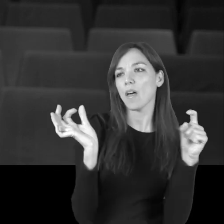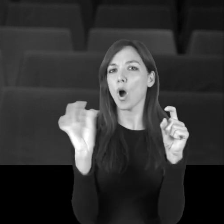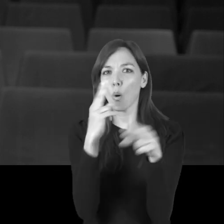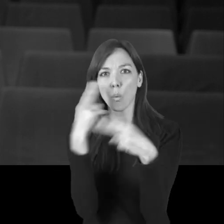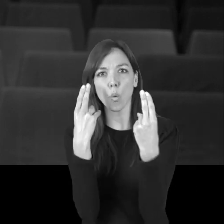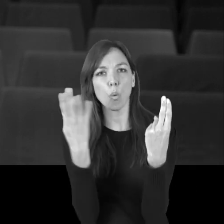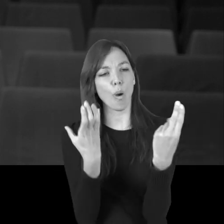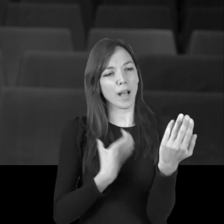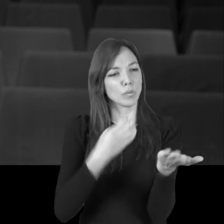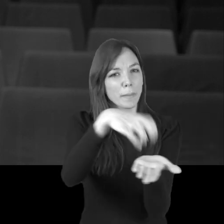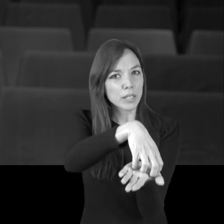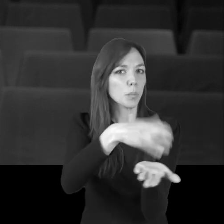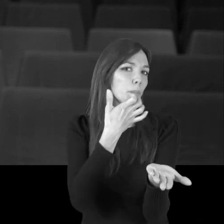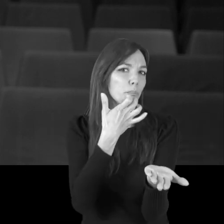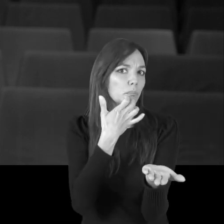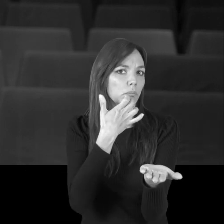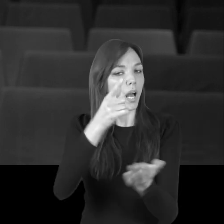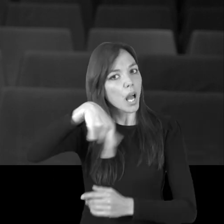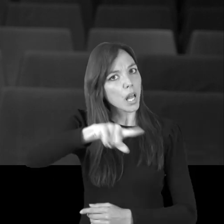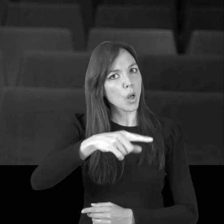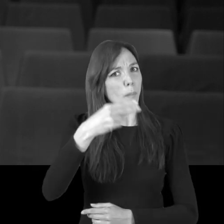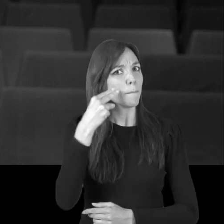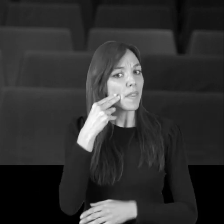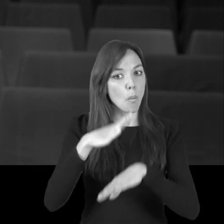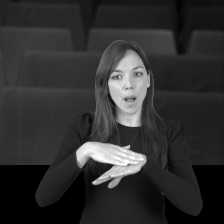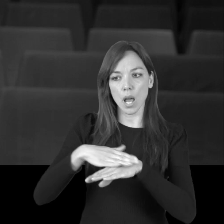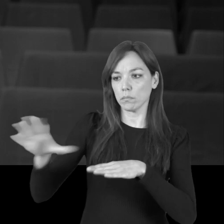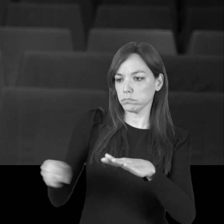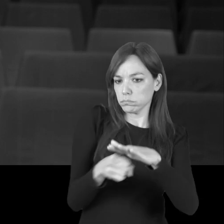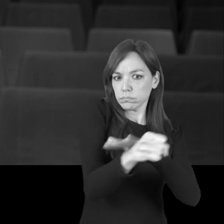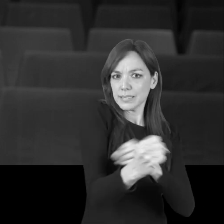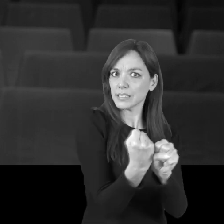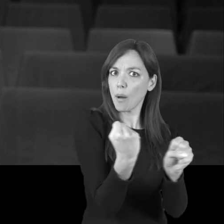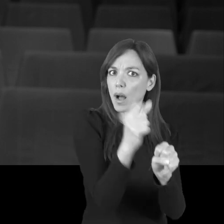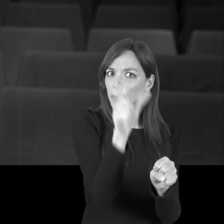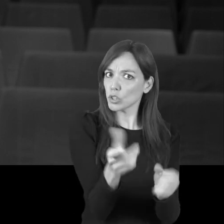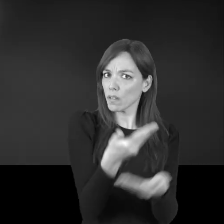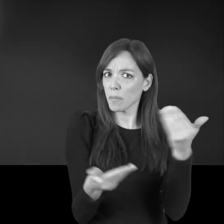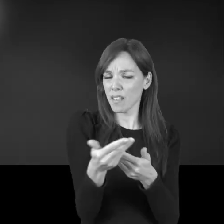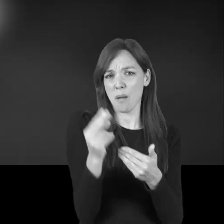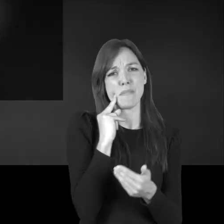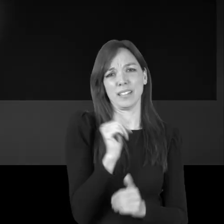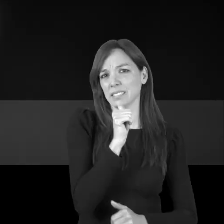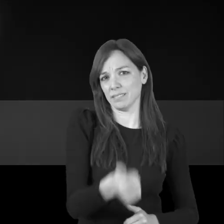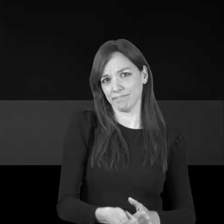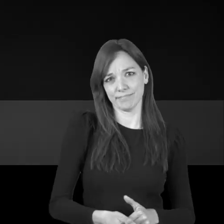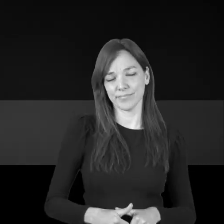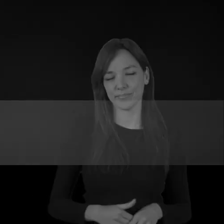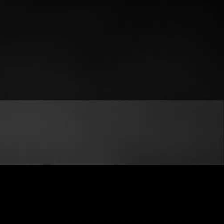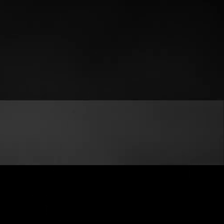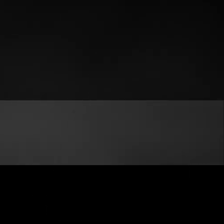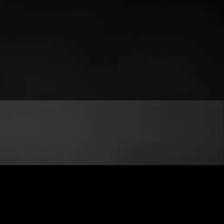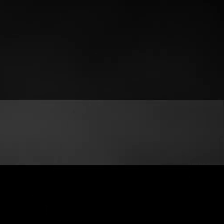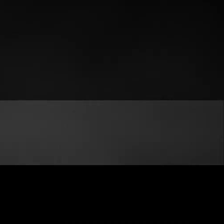pública, ayuntamientos, que no tengan miedo a contratar a una persona Texto con sobre discapacidad. impreso. Convivir con personas que tengan